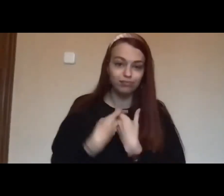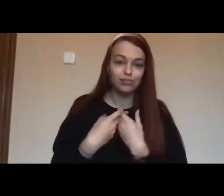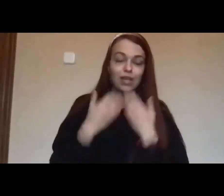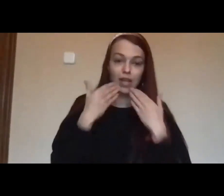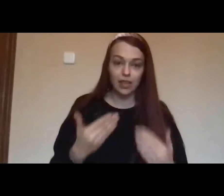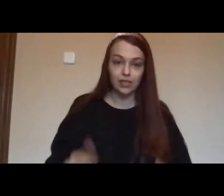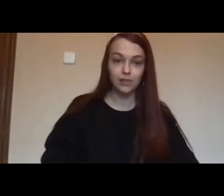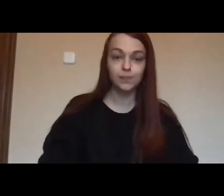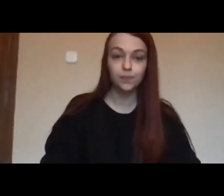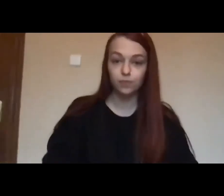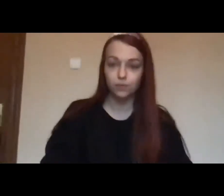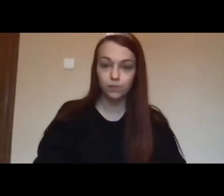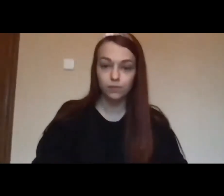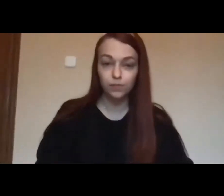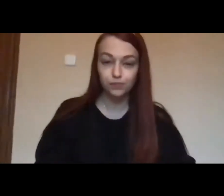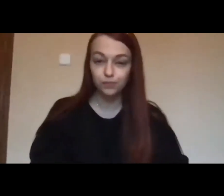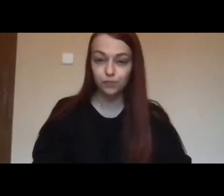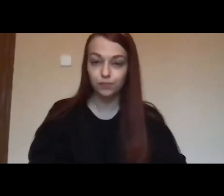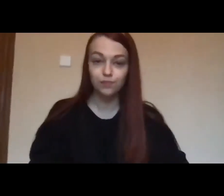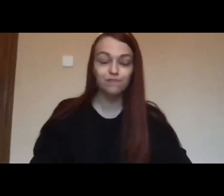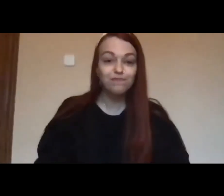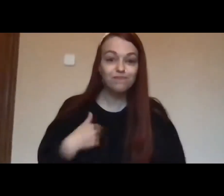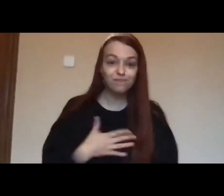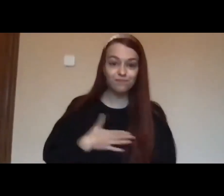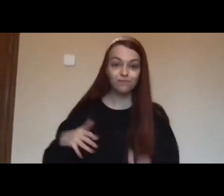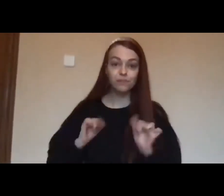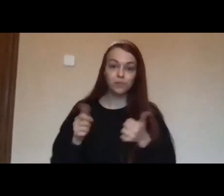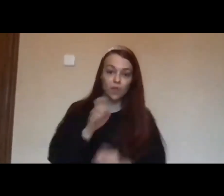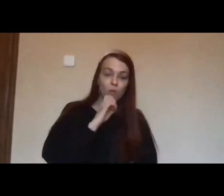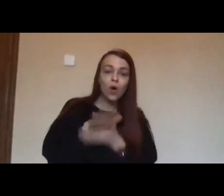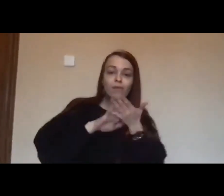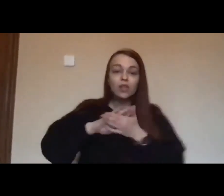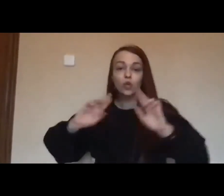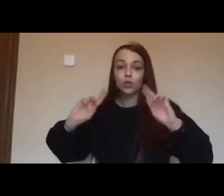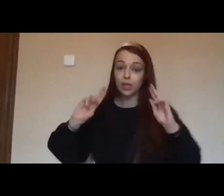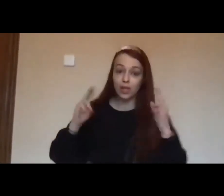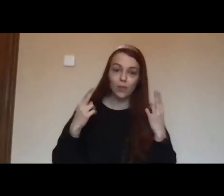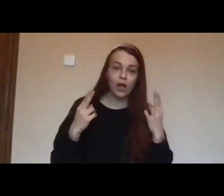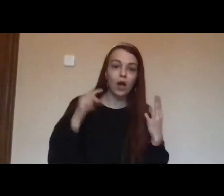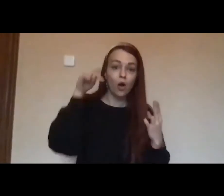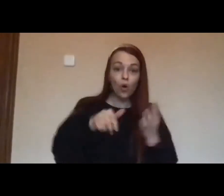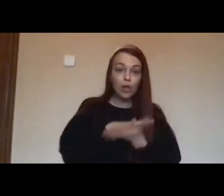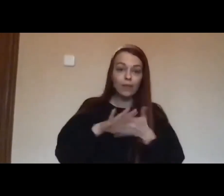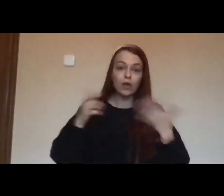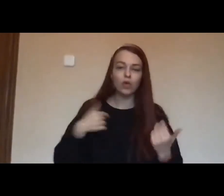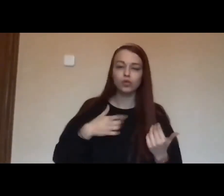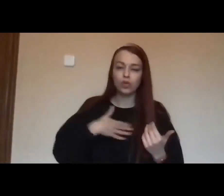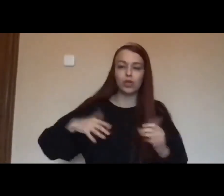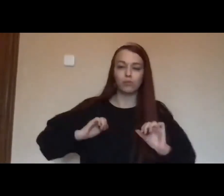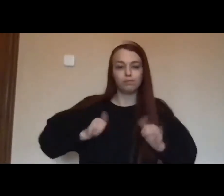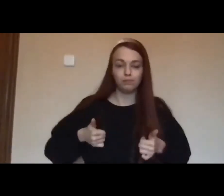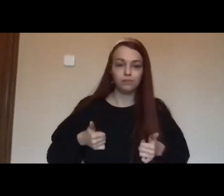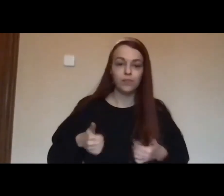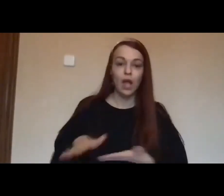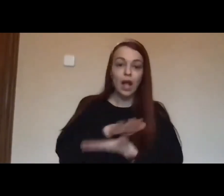A modo de introducción, me gustaría hacer una breve reflexión sobre el tema que vamos a tratar. Hablar de